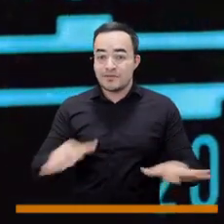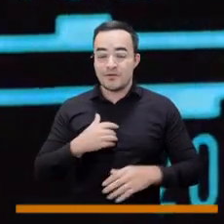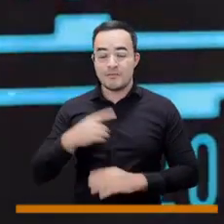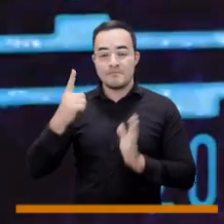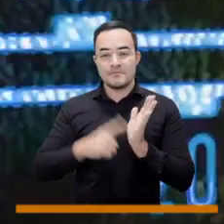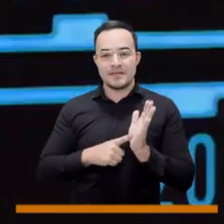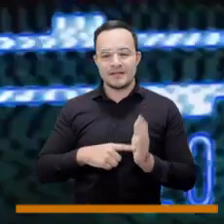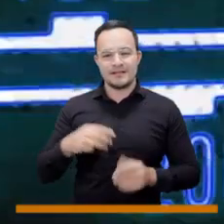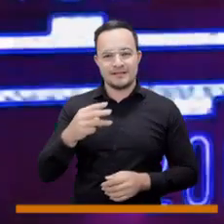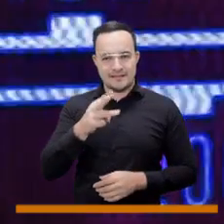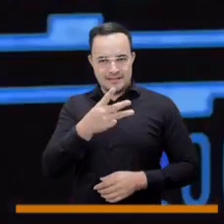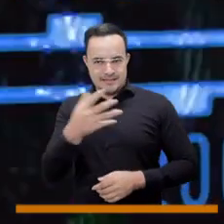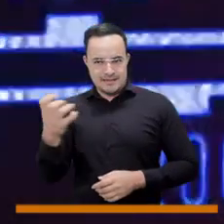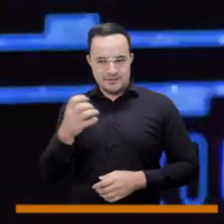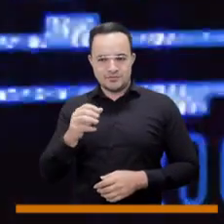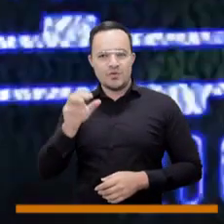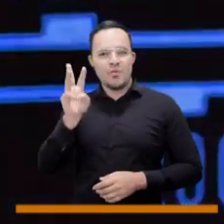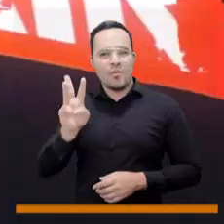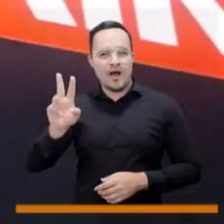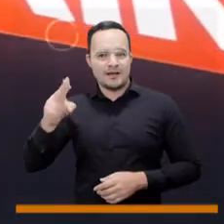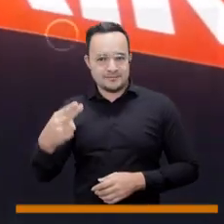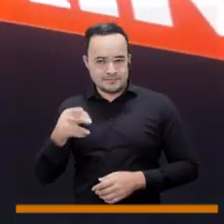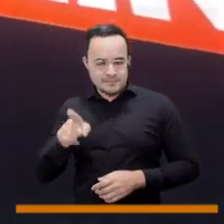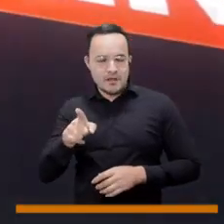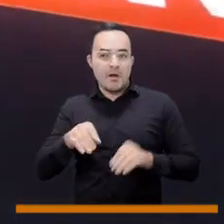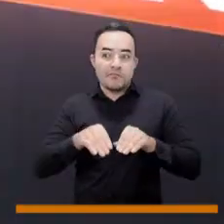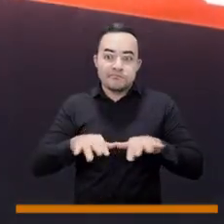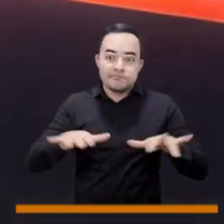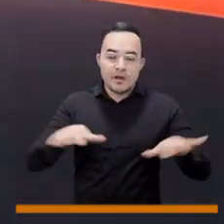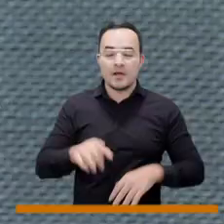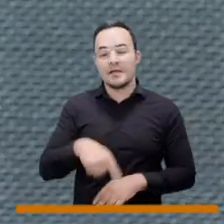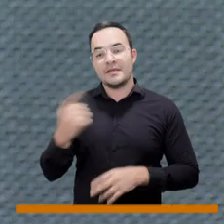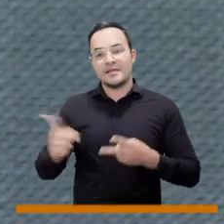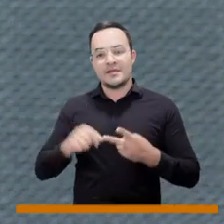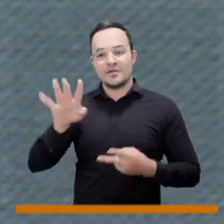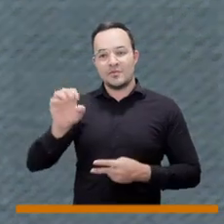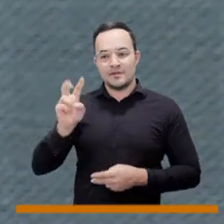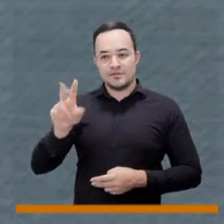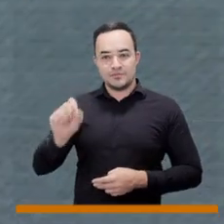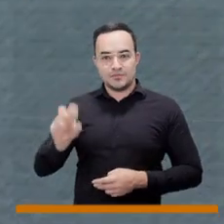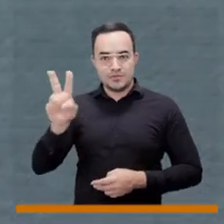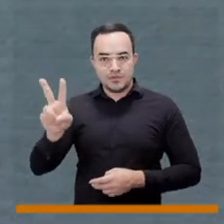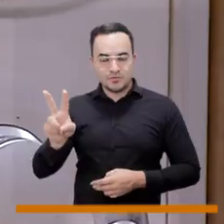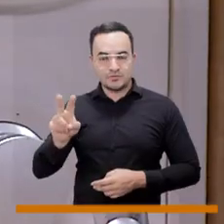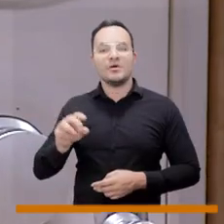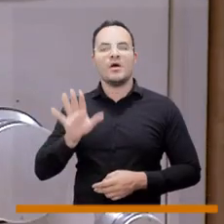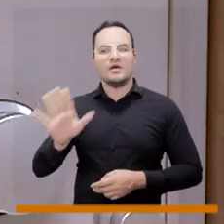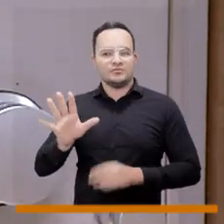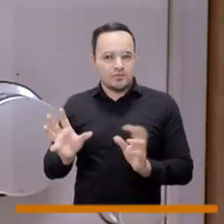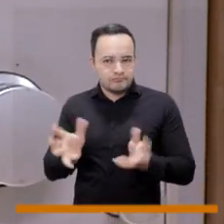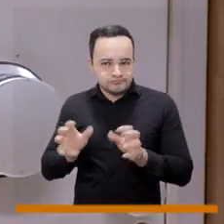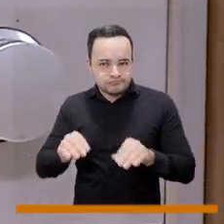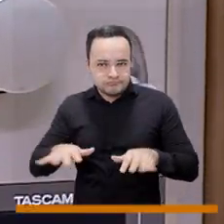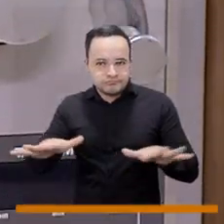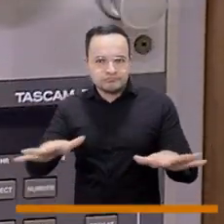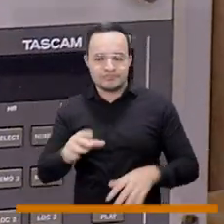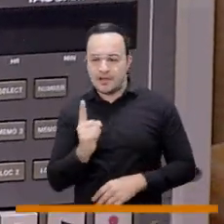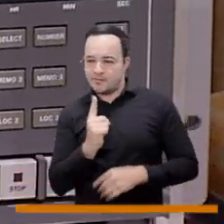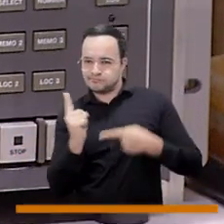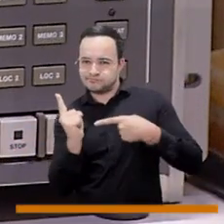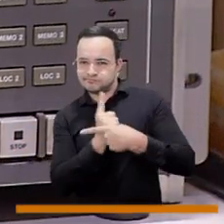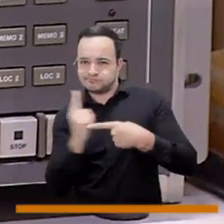1110 kHz amplitud modulada y 92.4 MHz frecuencia